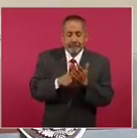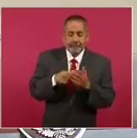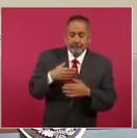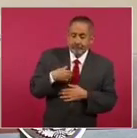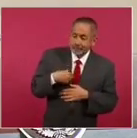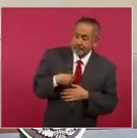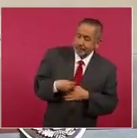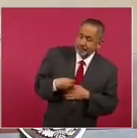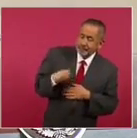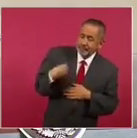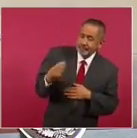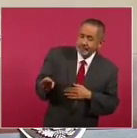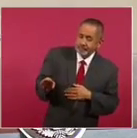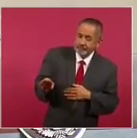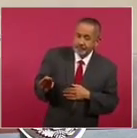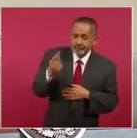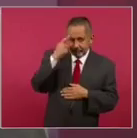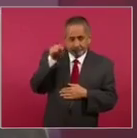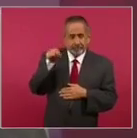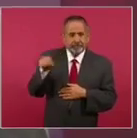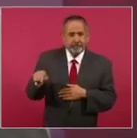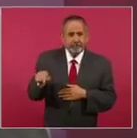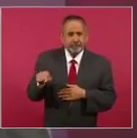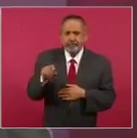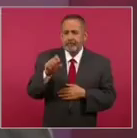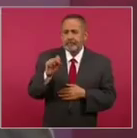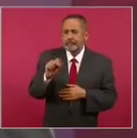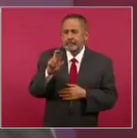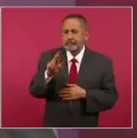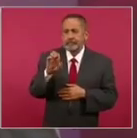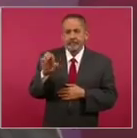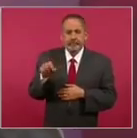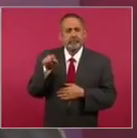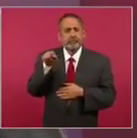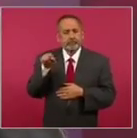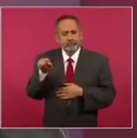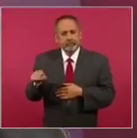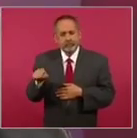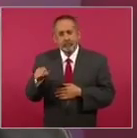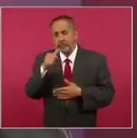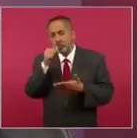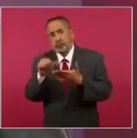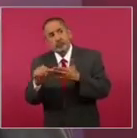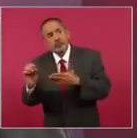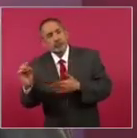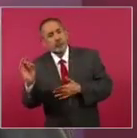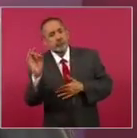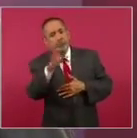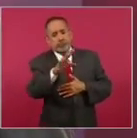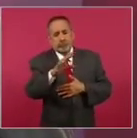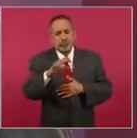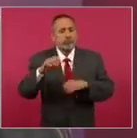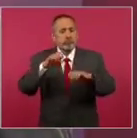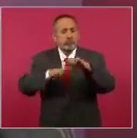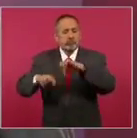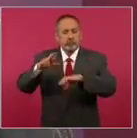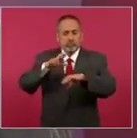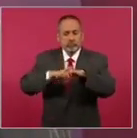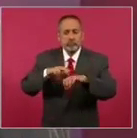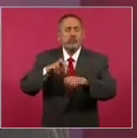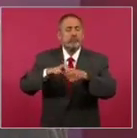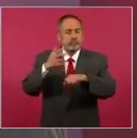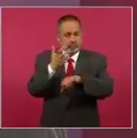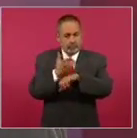entregué a la Secretaría de Relaciones Exteriores para que la hicieran llegar a la al embajador de Estados